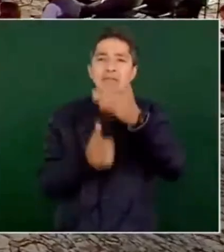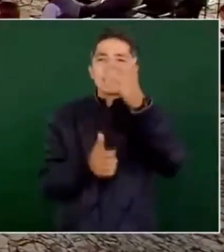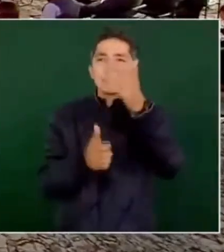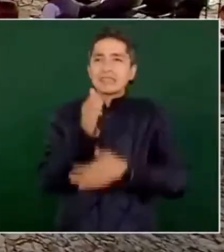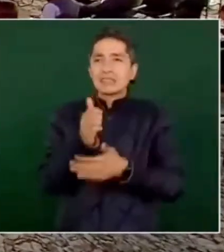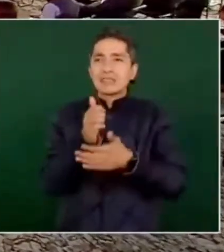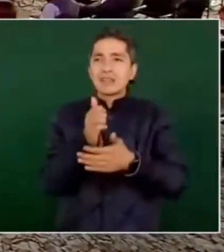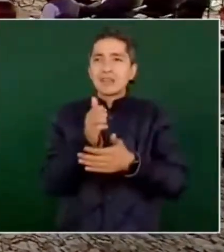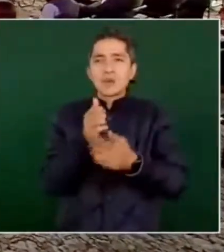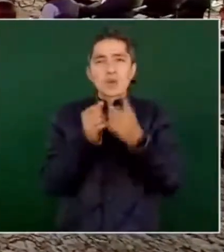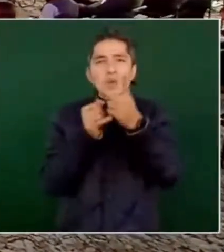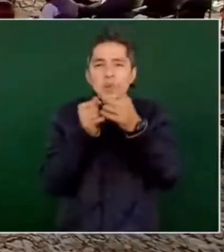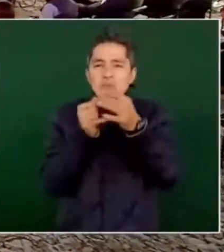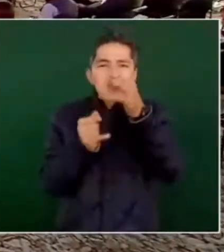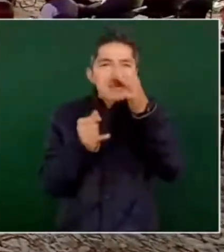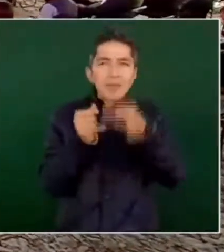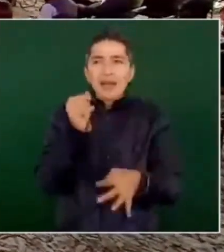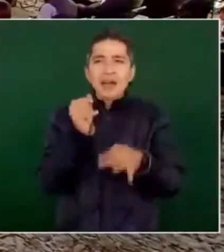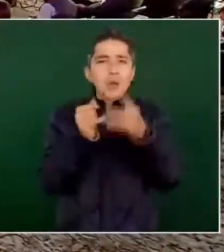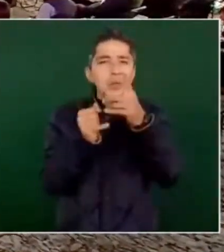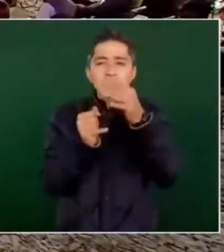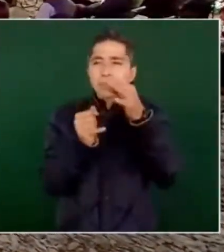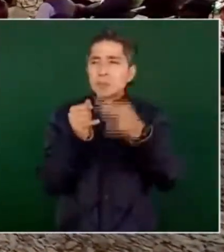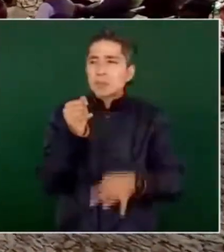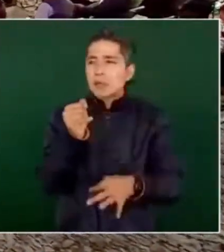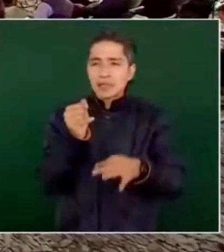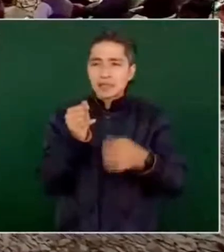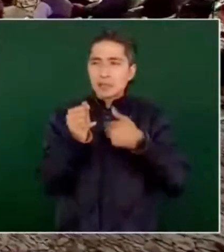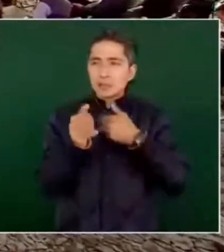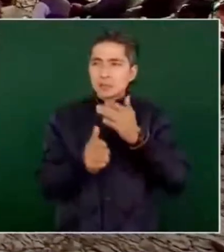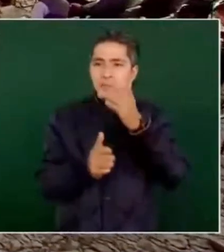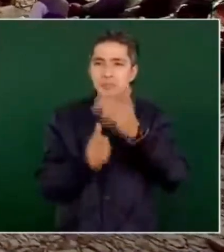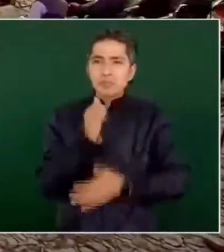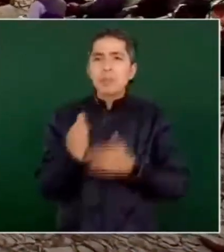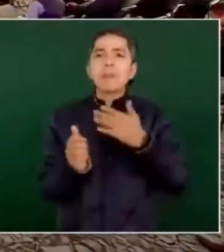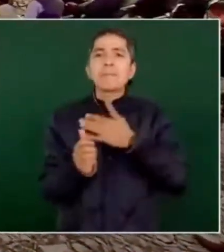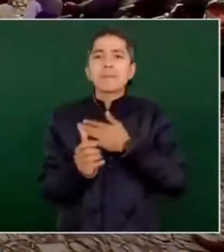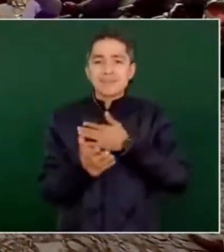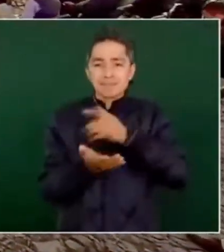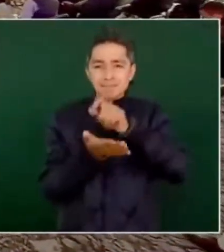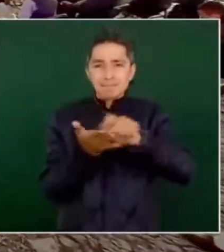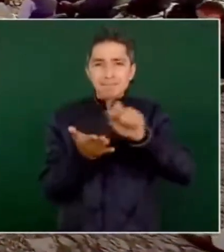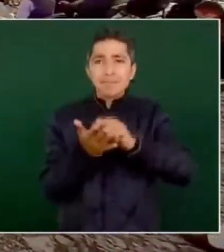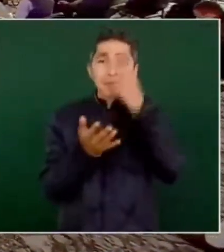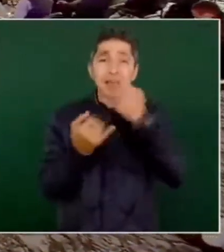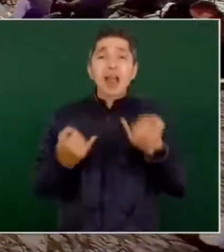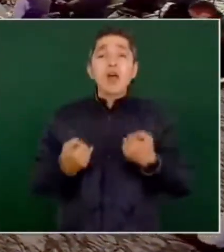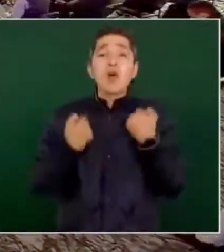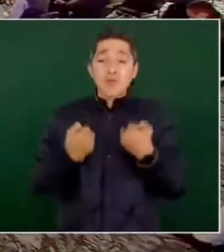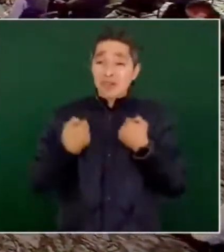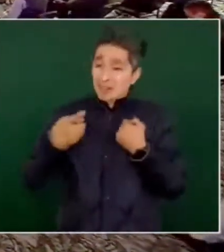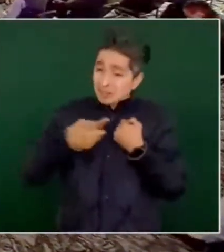última parte, sí, de mi texto, porque es para los jóvenes.